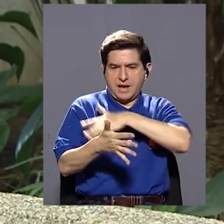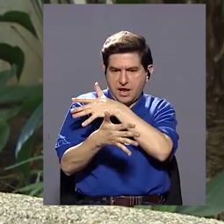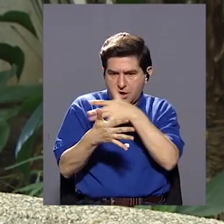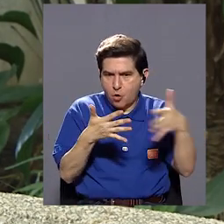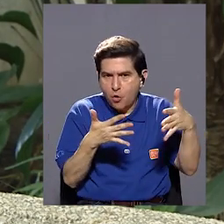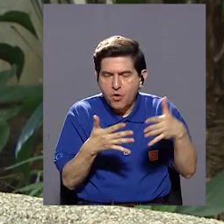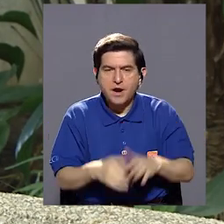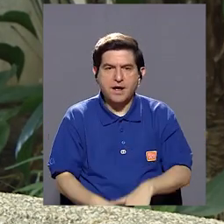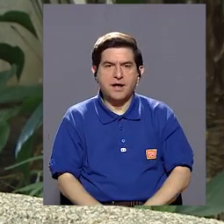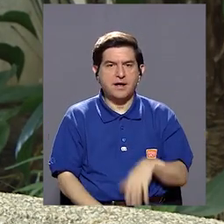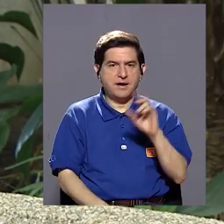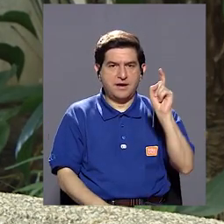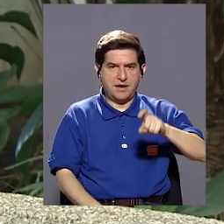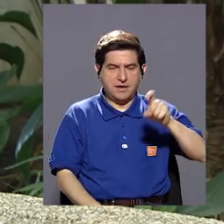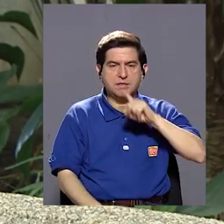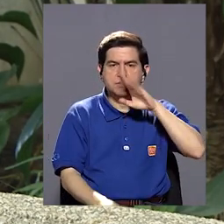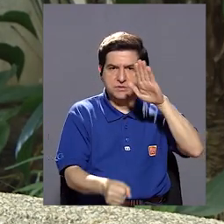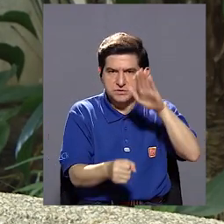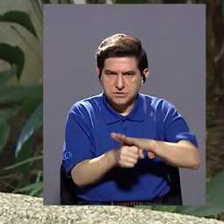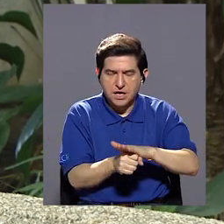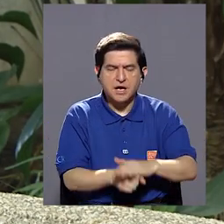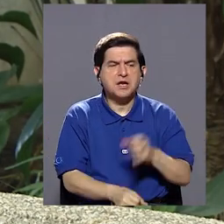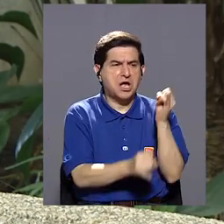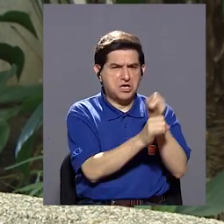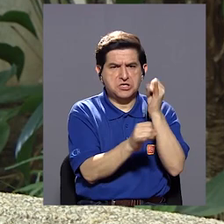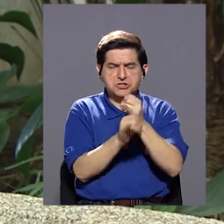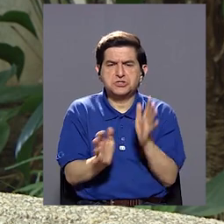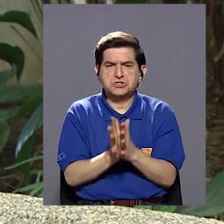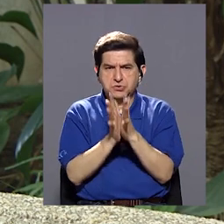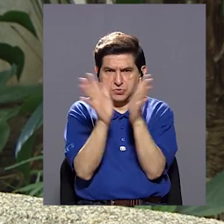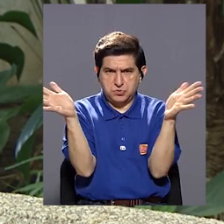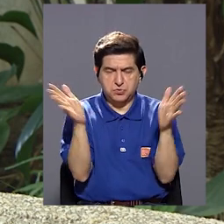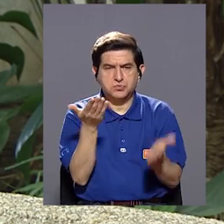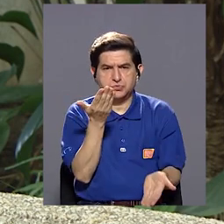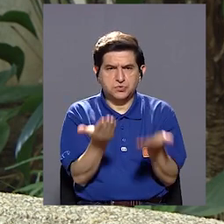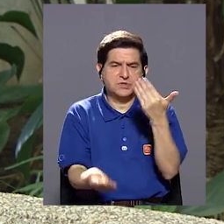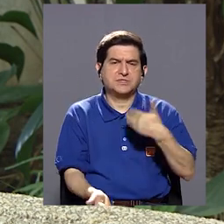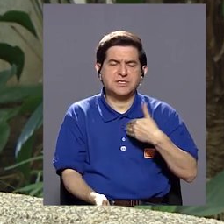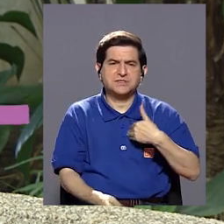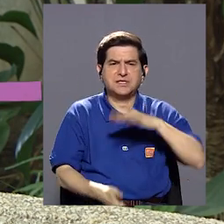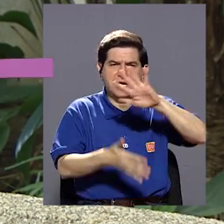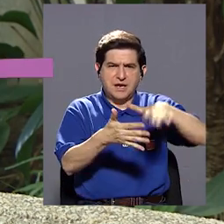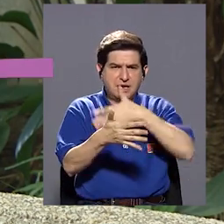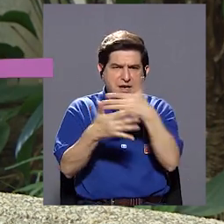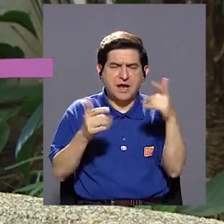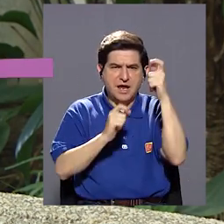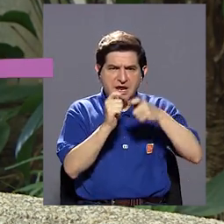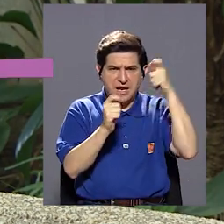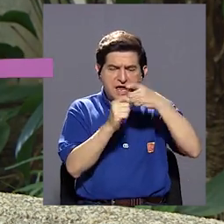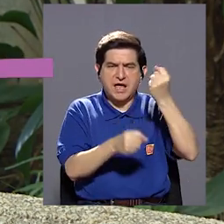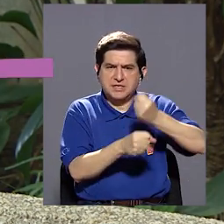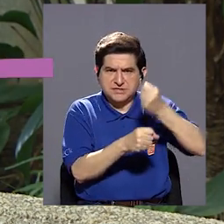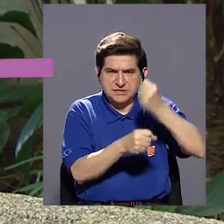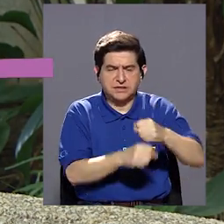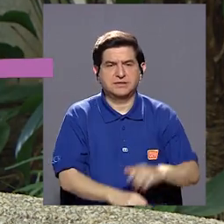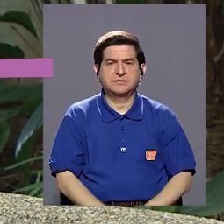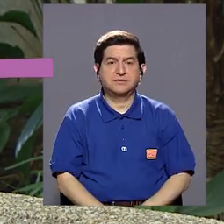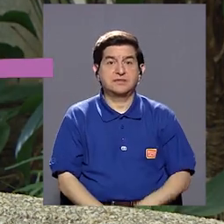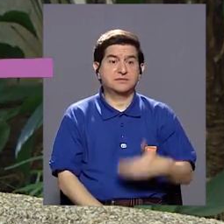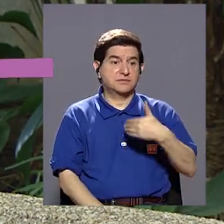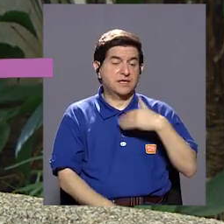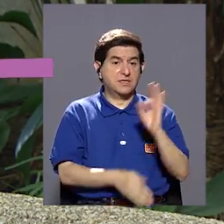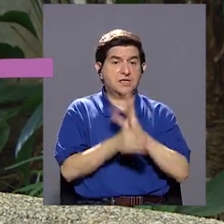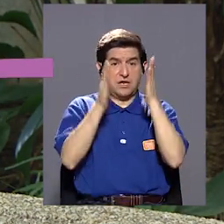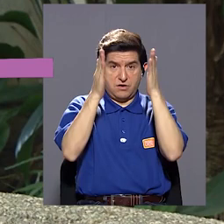horario y la jornada que vamos a desempeñar. Hay algunas instituciones públicas que tienen jornadas específicas de trabajo y cuando